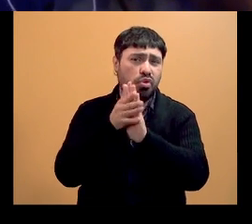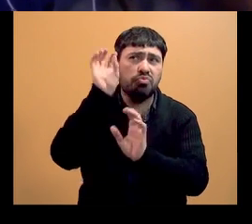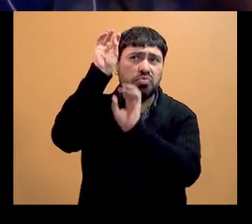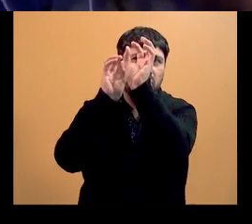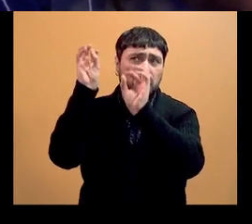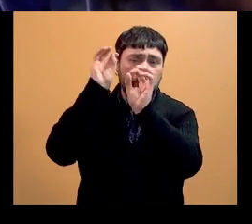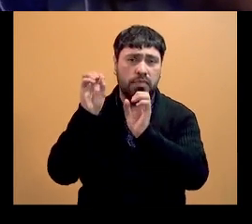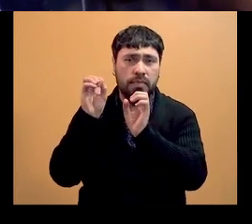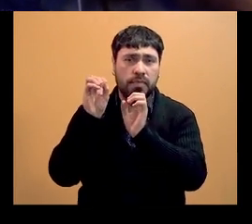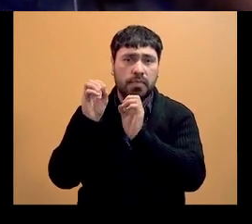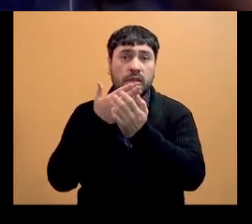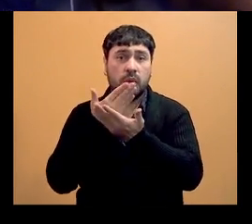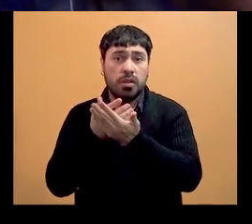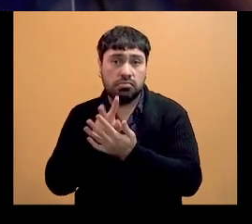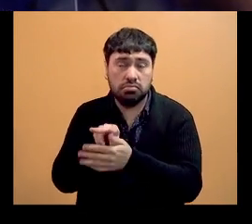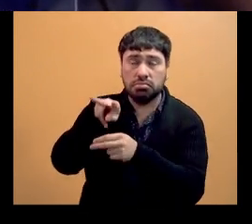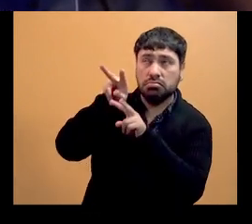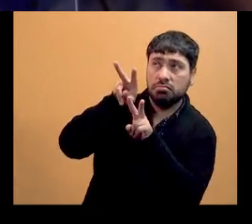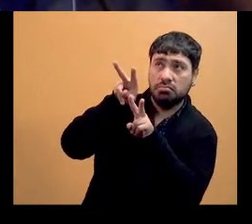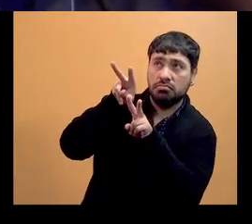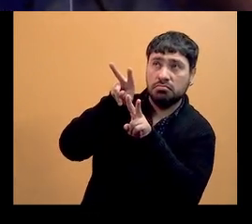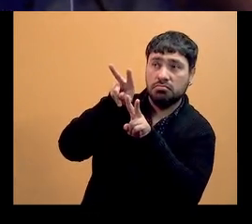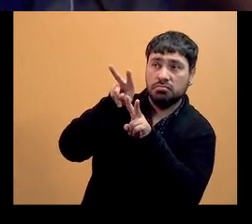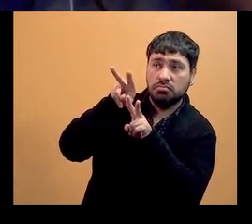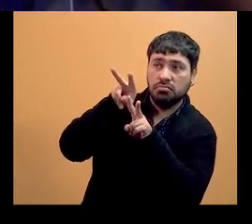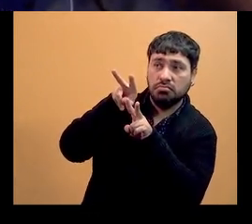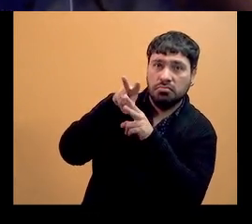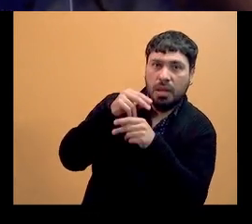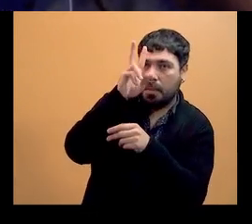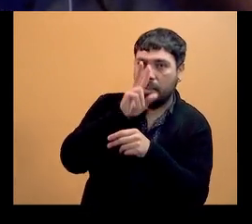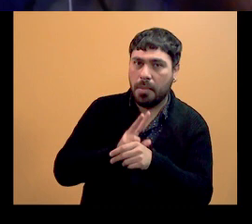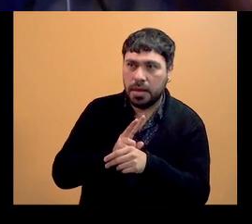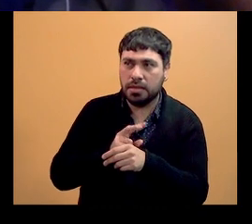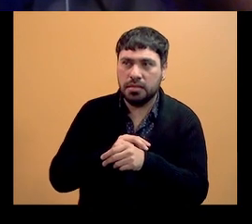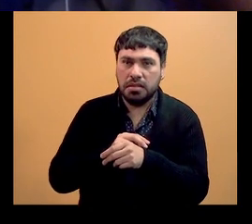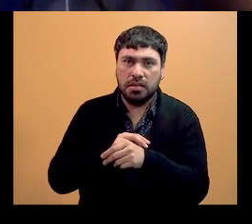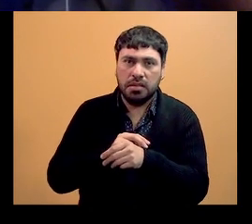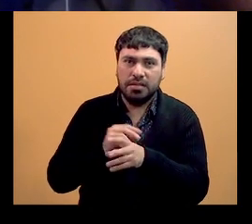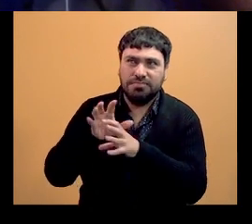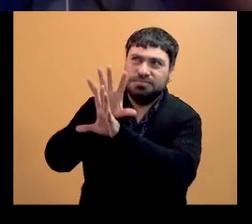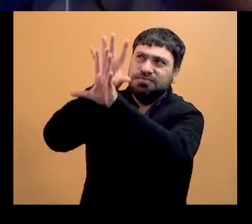la superficie de la Tierra desde el exterior, por supuesto que la envergadura hace casi que fueran